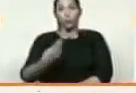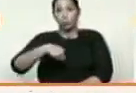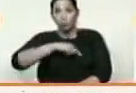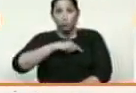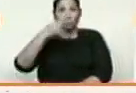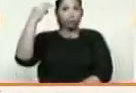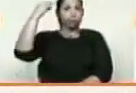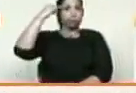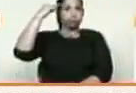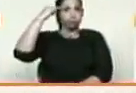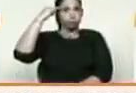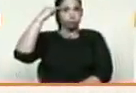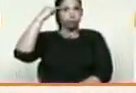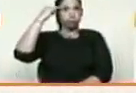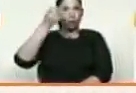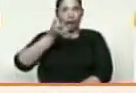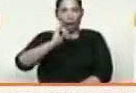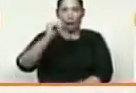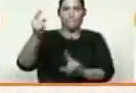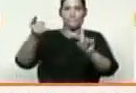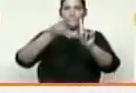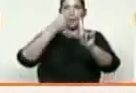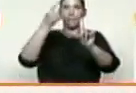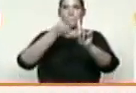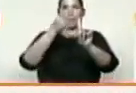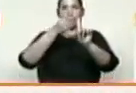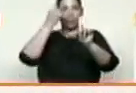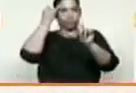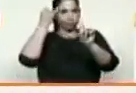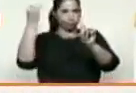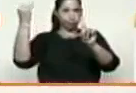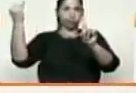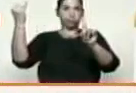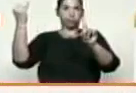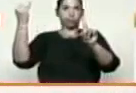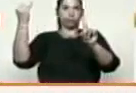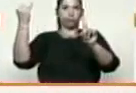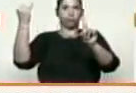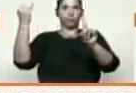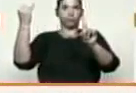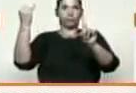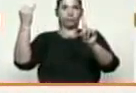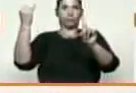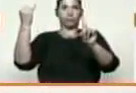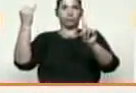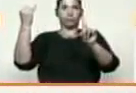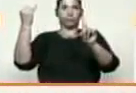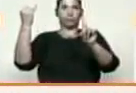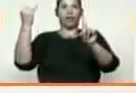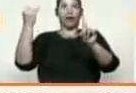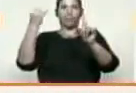donde aparece en primer lugar la idea de consultar